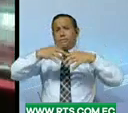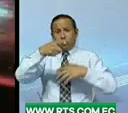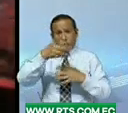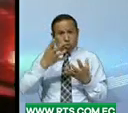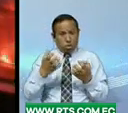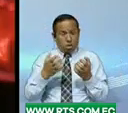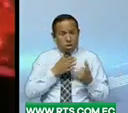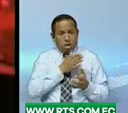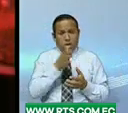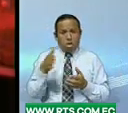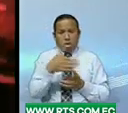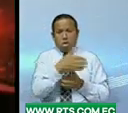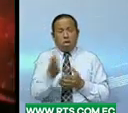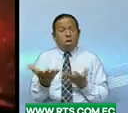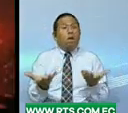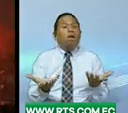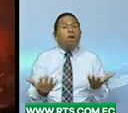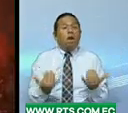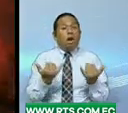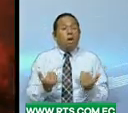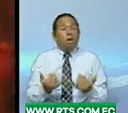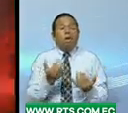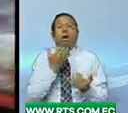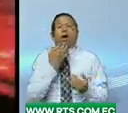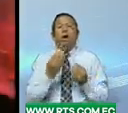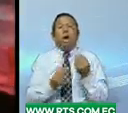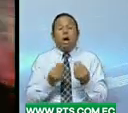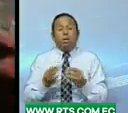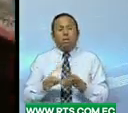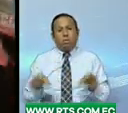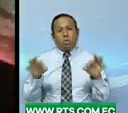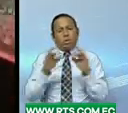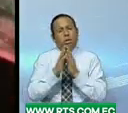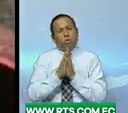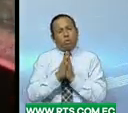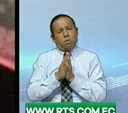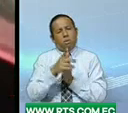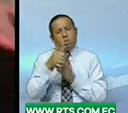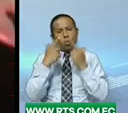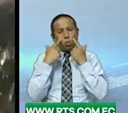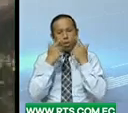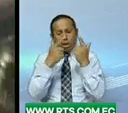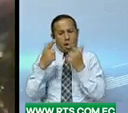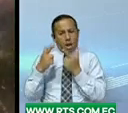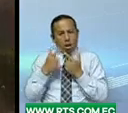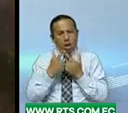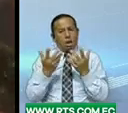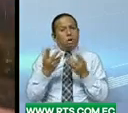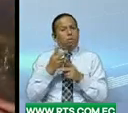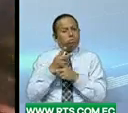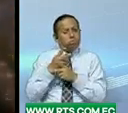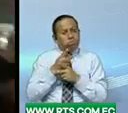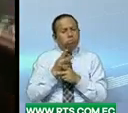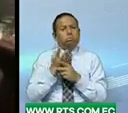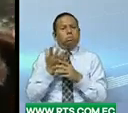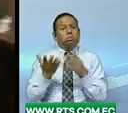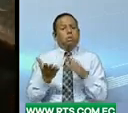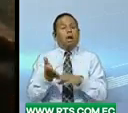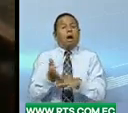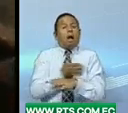movilizarse en horas pico, pues trate de tomar sus debidas precauciones, salir con anterioridad para que pueda